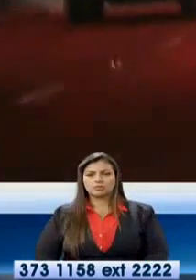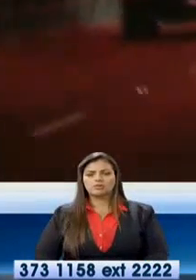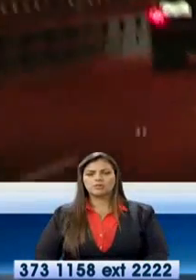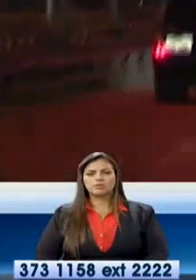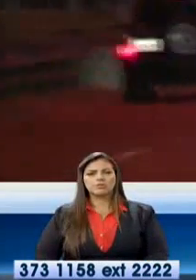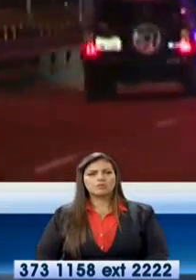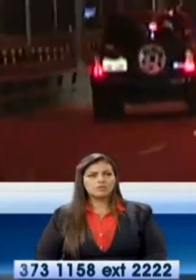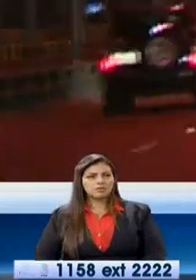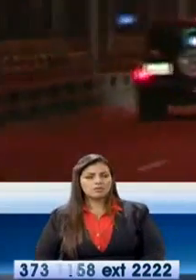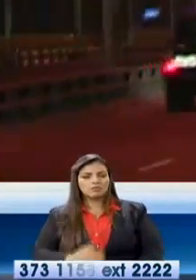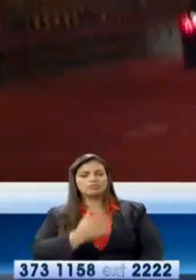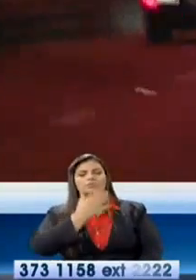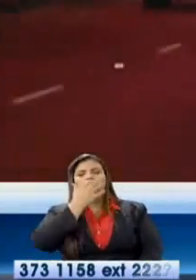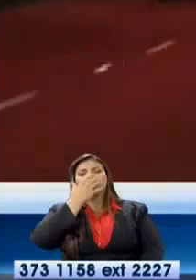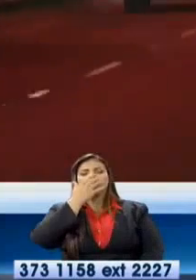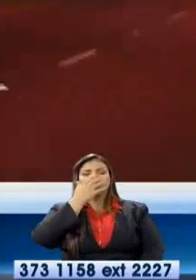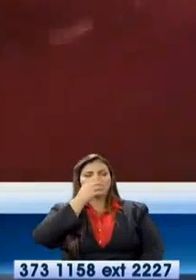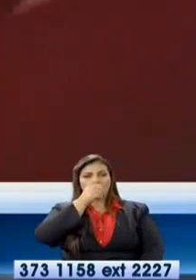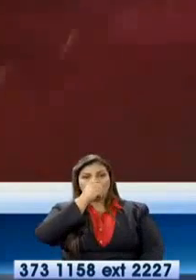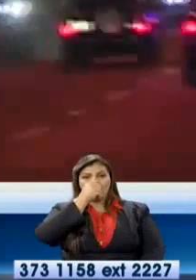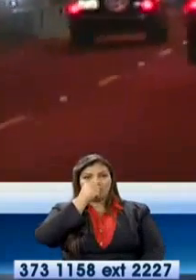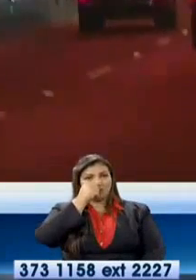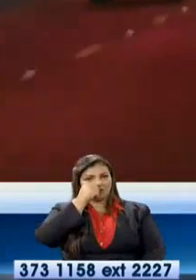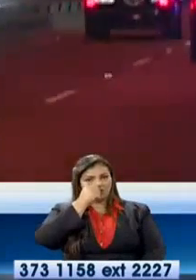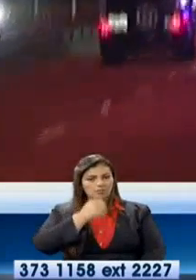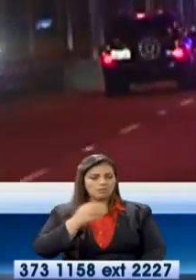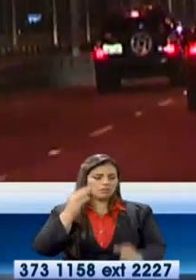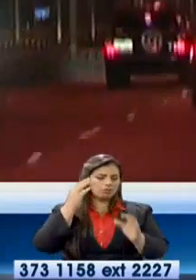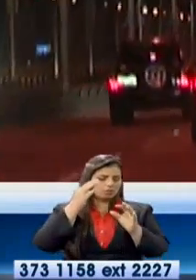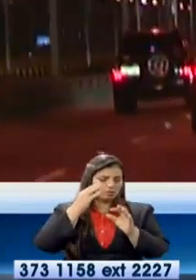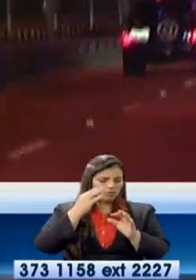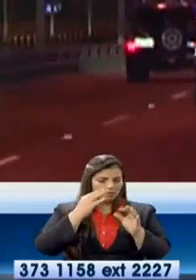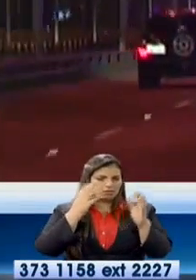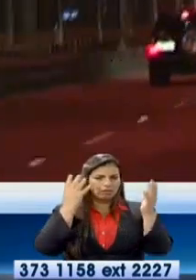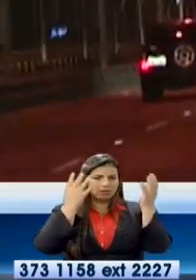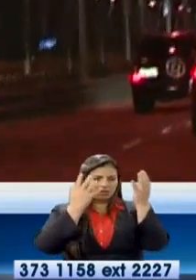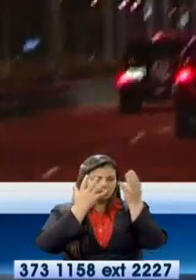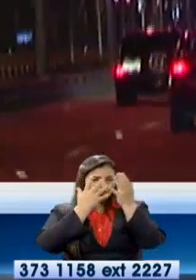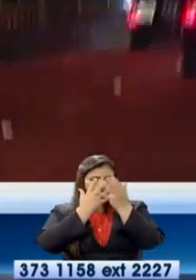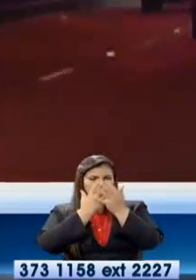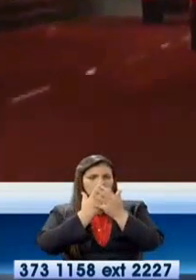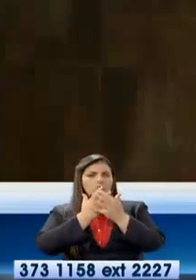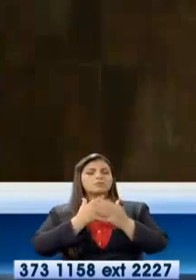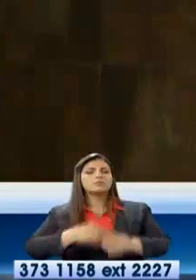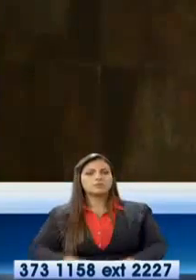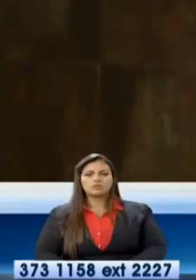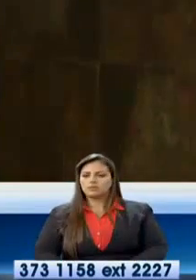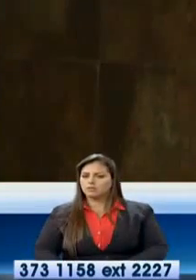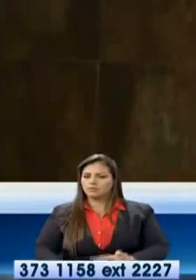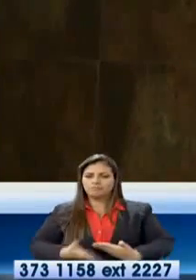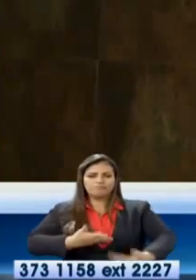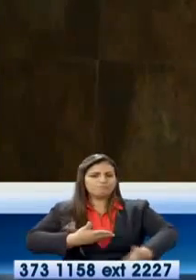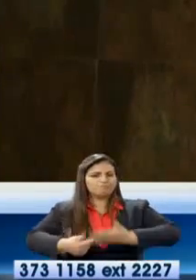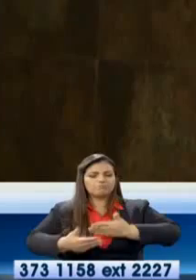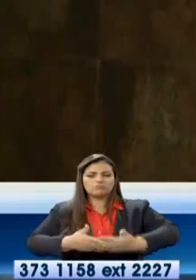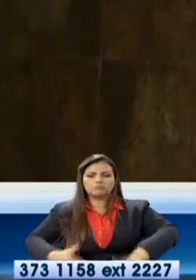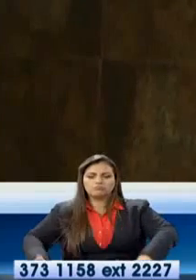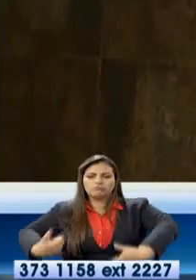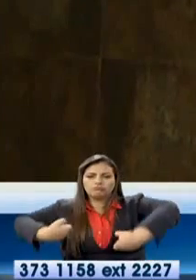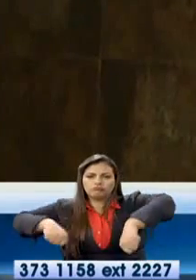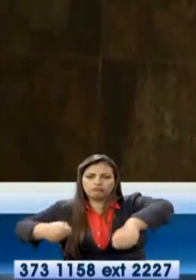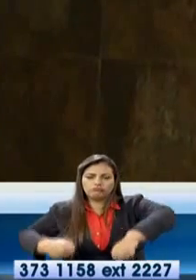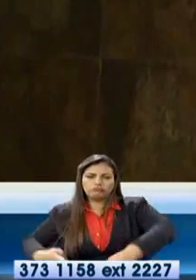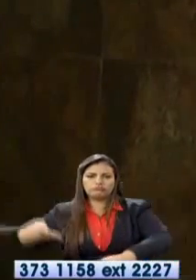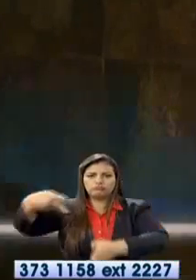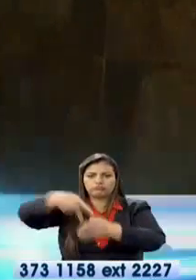agresores. Y nuestra gente inicia la persecución, previo a la información de la comunicación, a